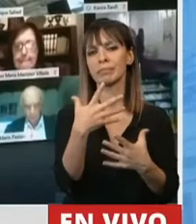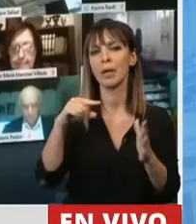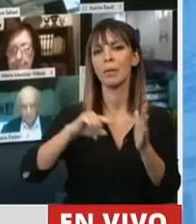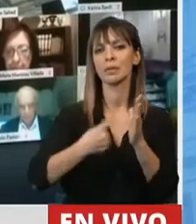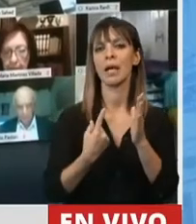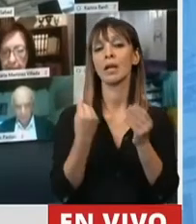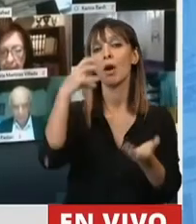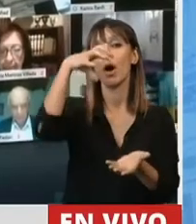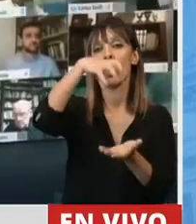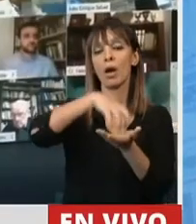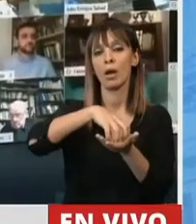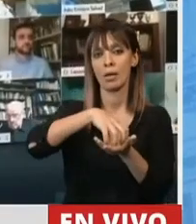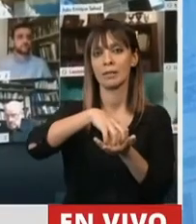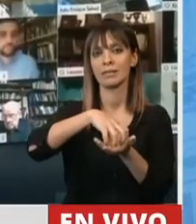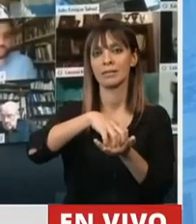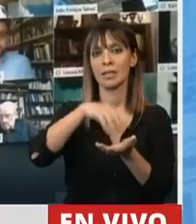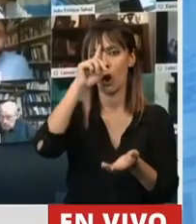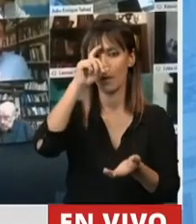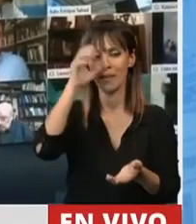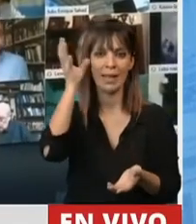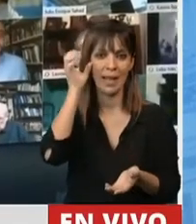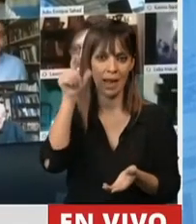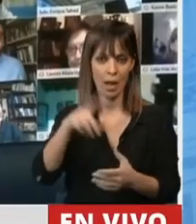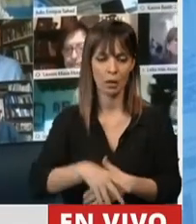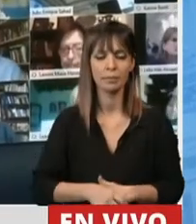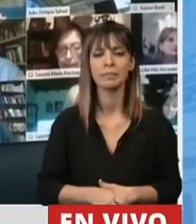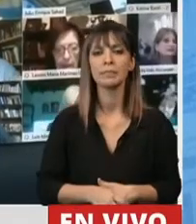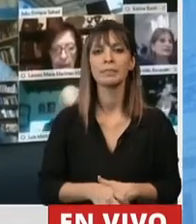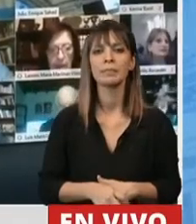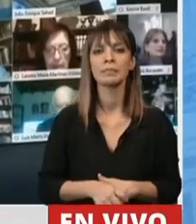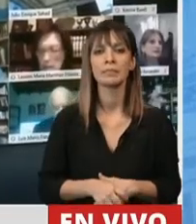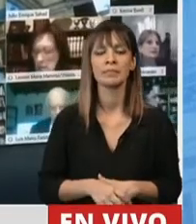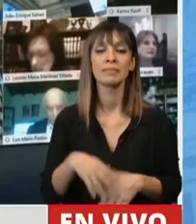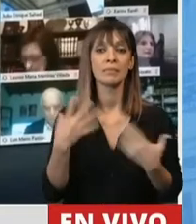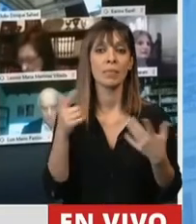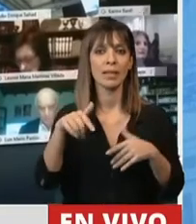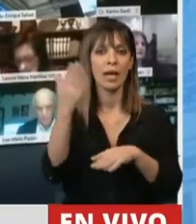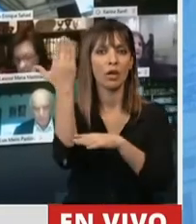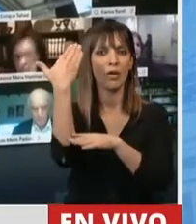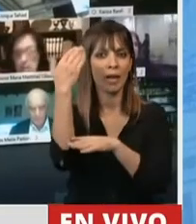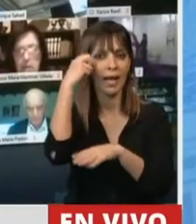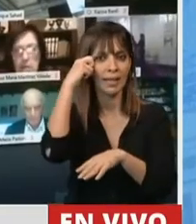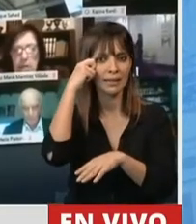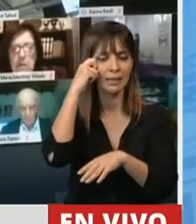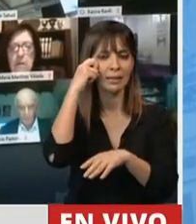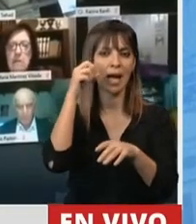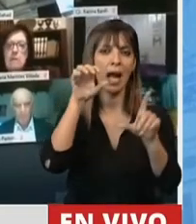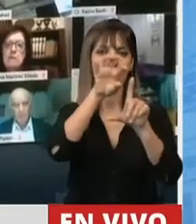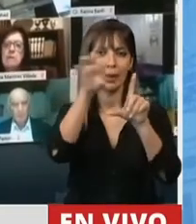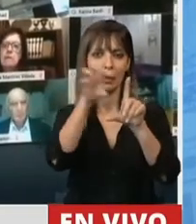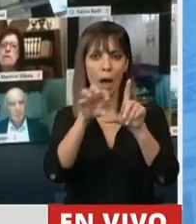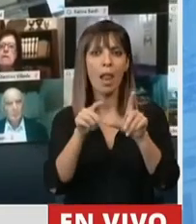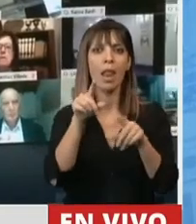Aires, como es el director del Hospital Italiano, donde en esta conferencia virtual nos